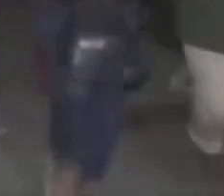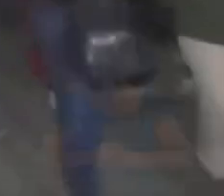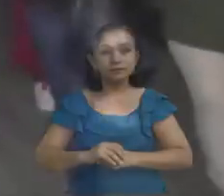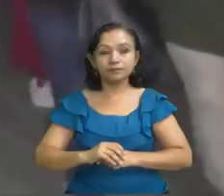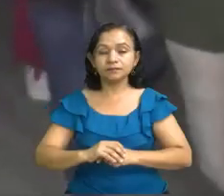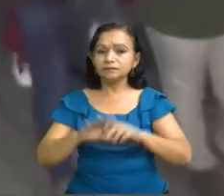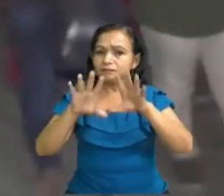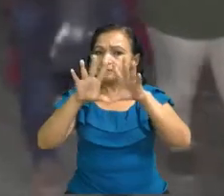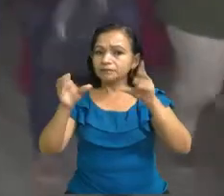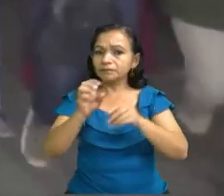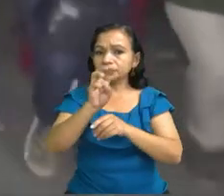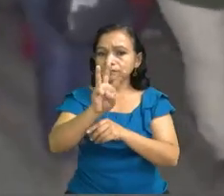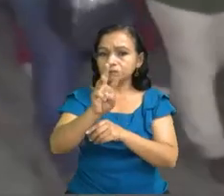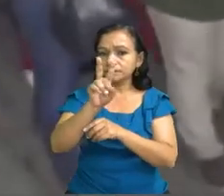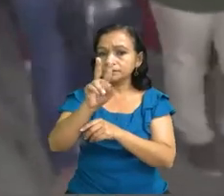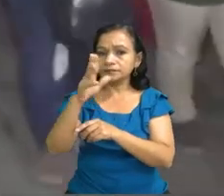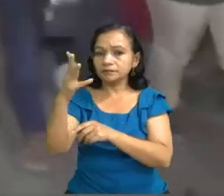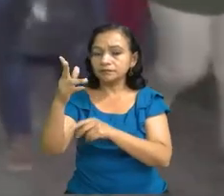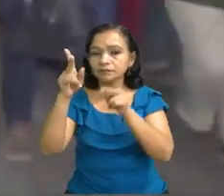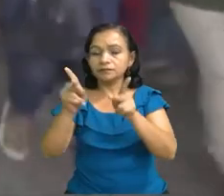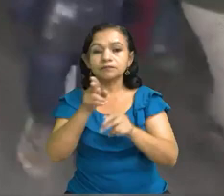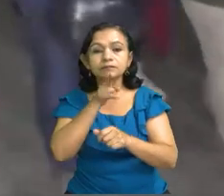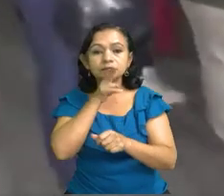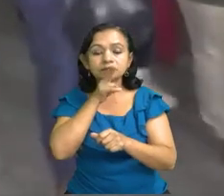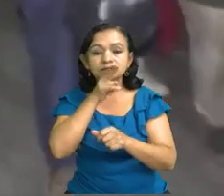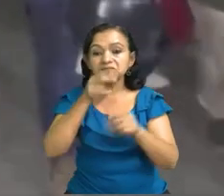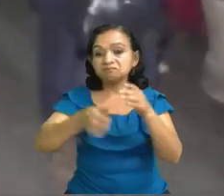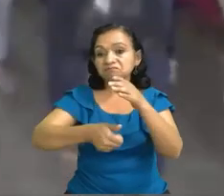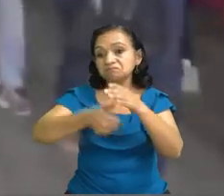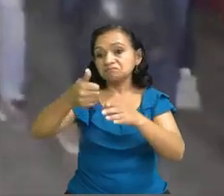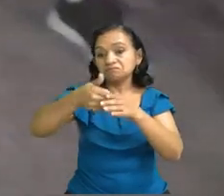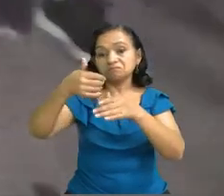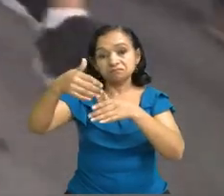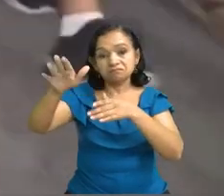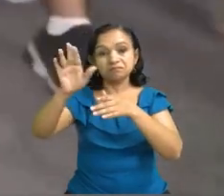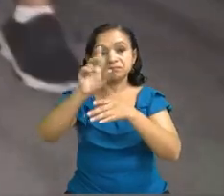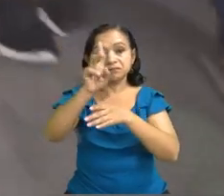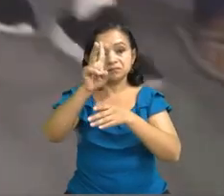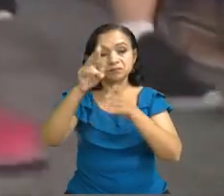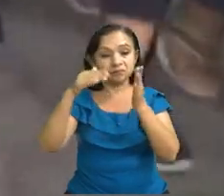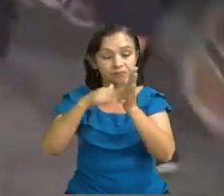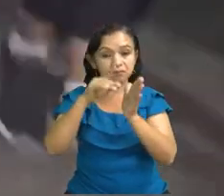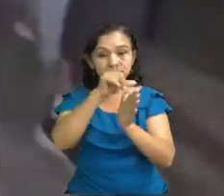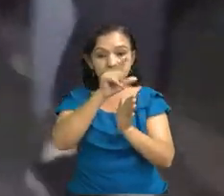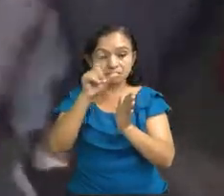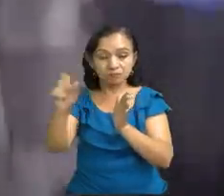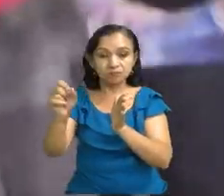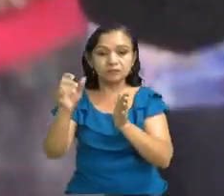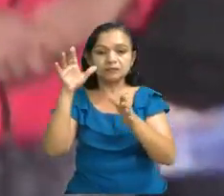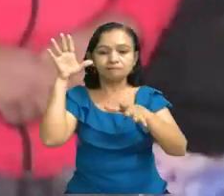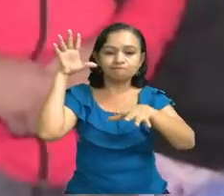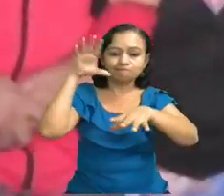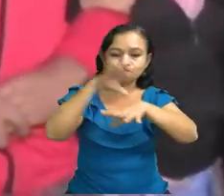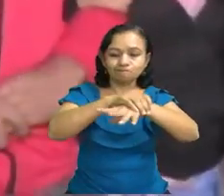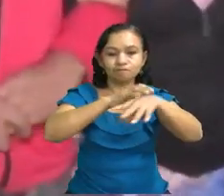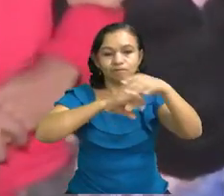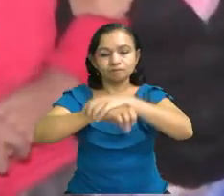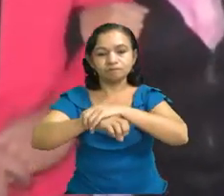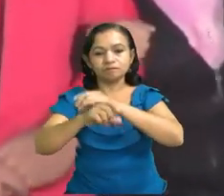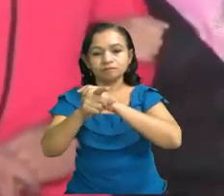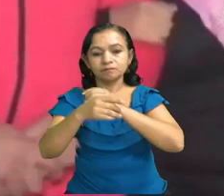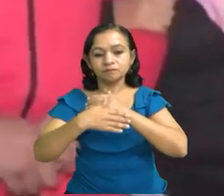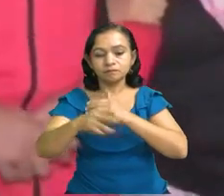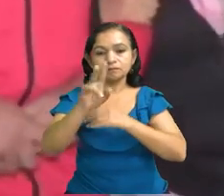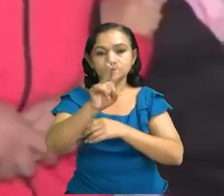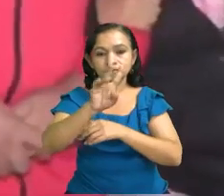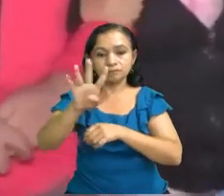Un total de 329 hondureños han sido deportados y 2.100 migrantes indocumentados fueron capturados en las últimas